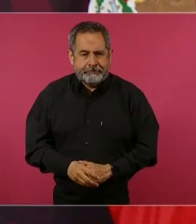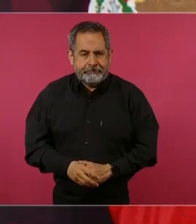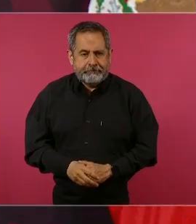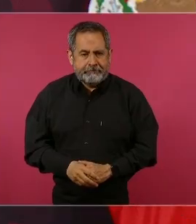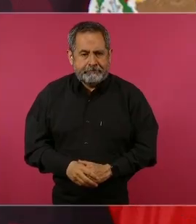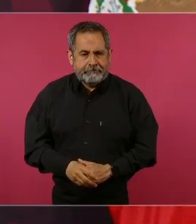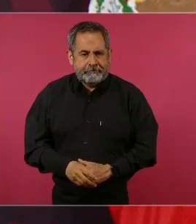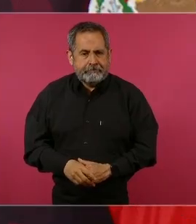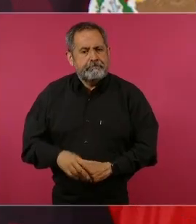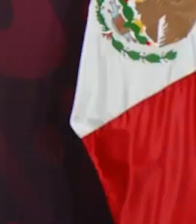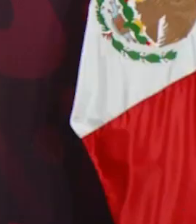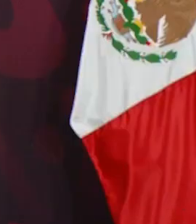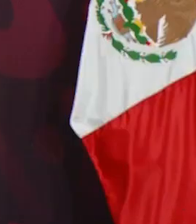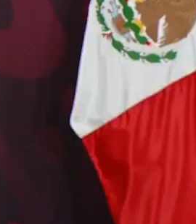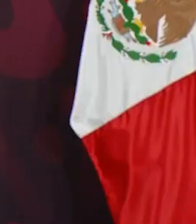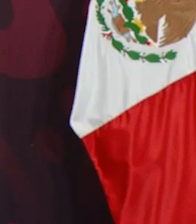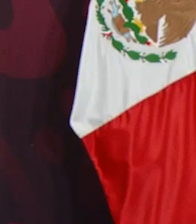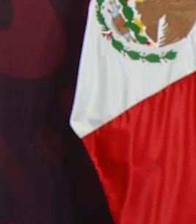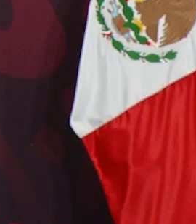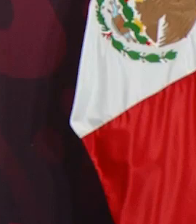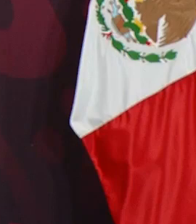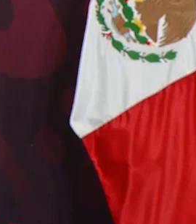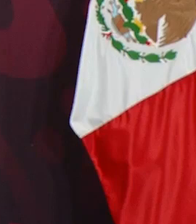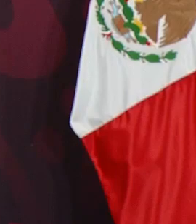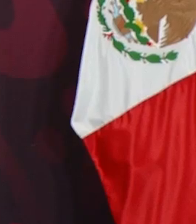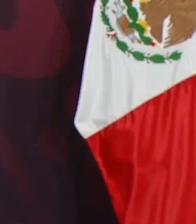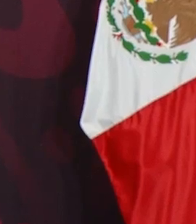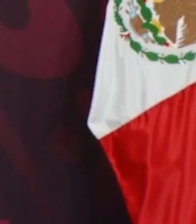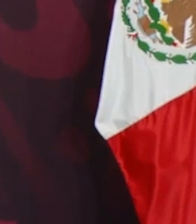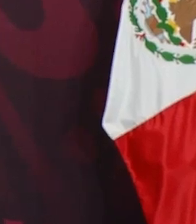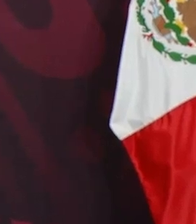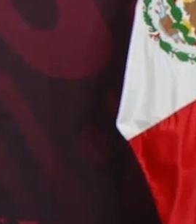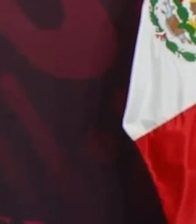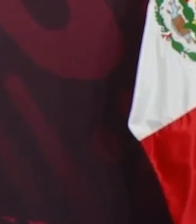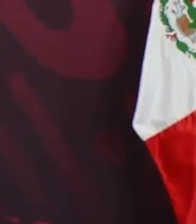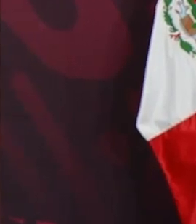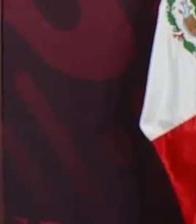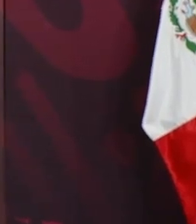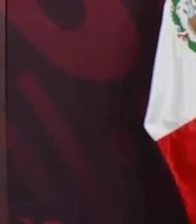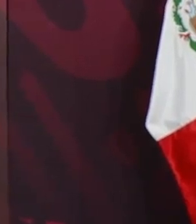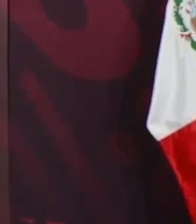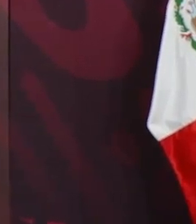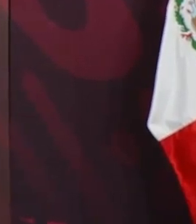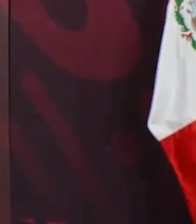hay cierta información que se reserva,